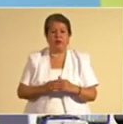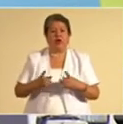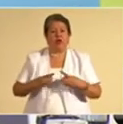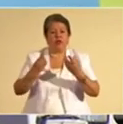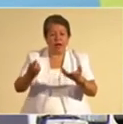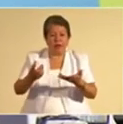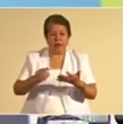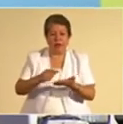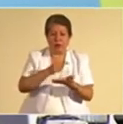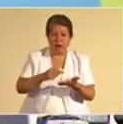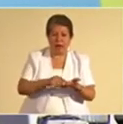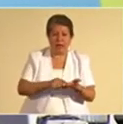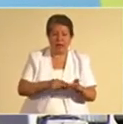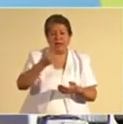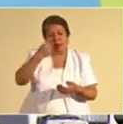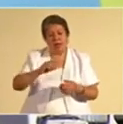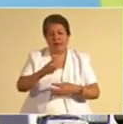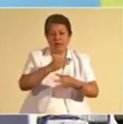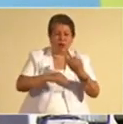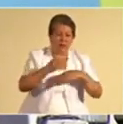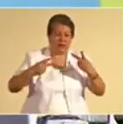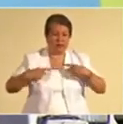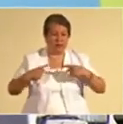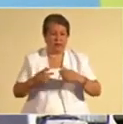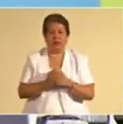la industria, pero también para los otros sectores económicos?